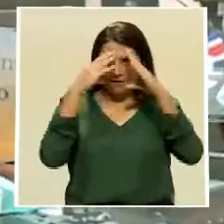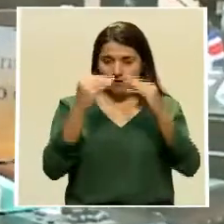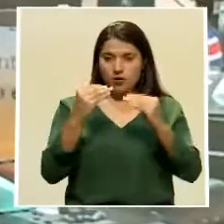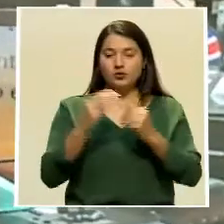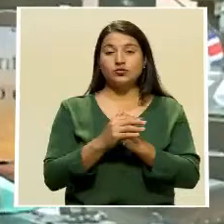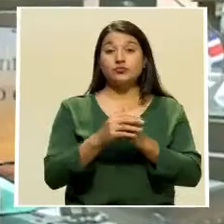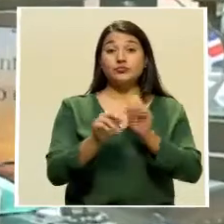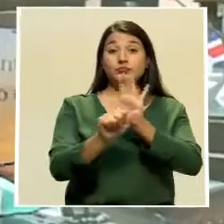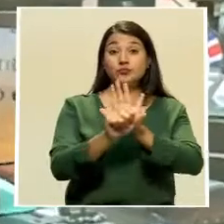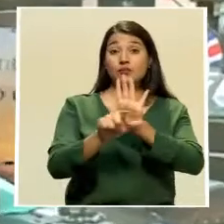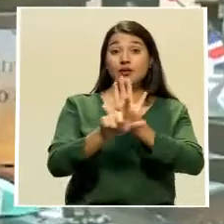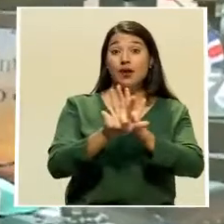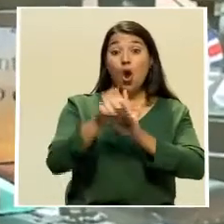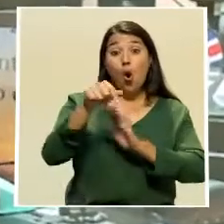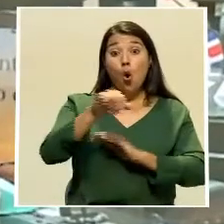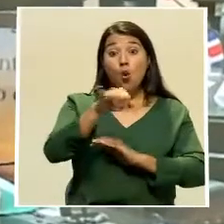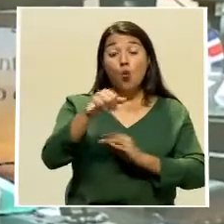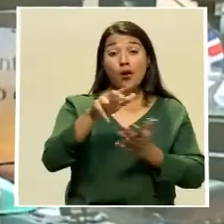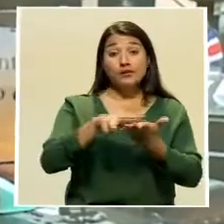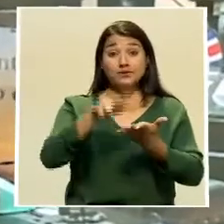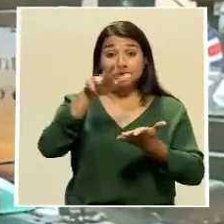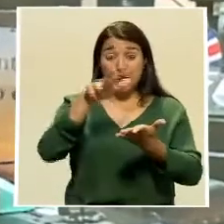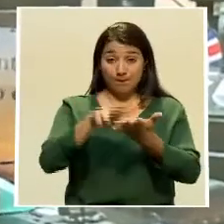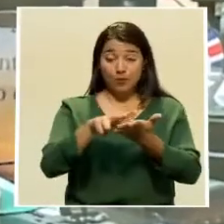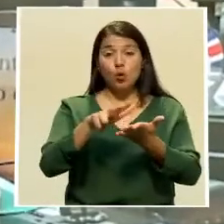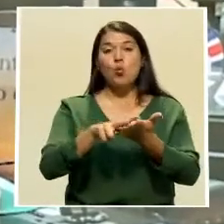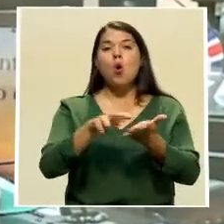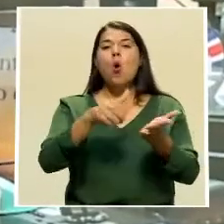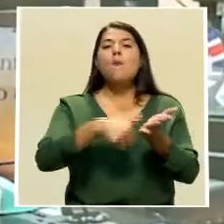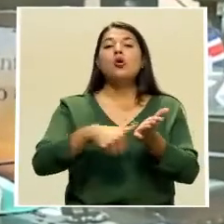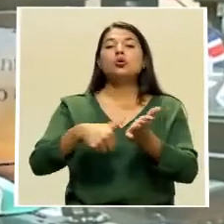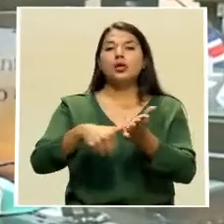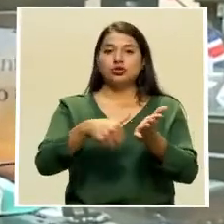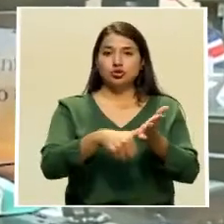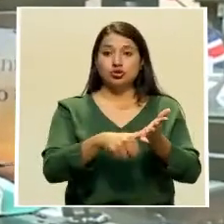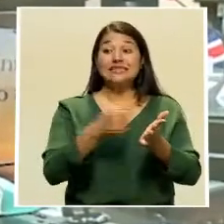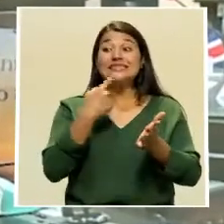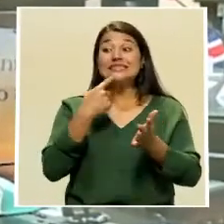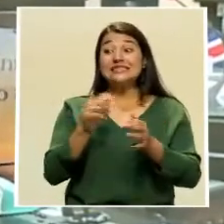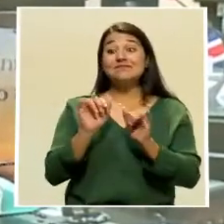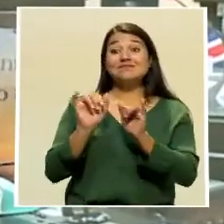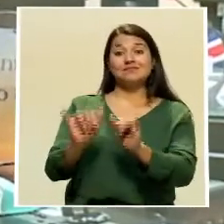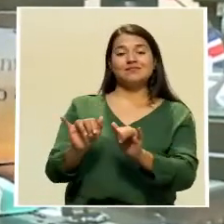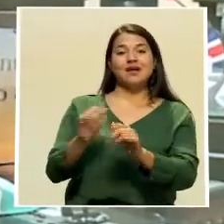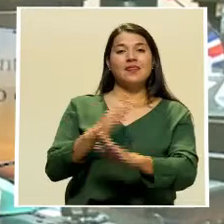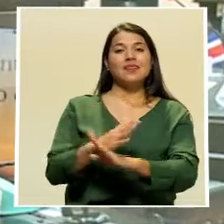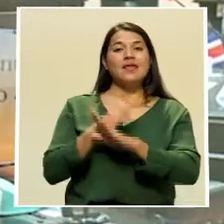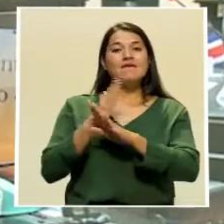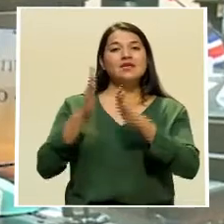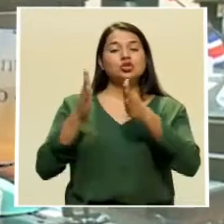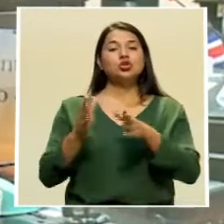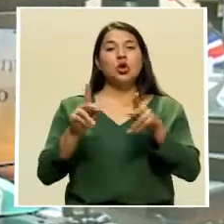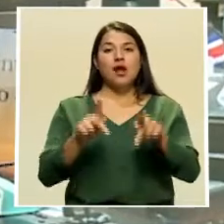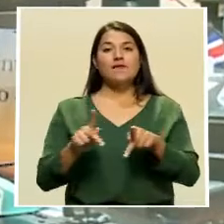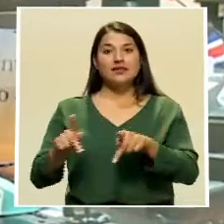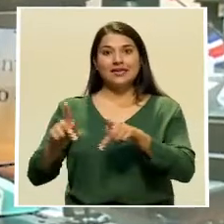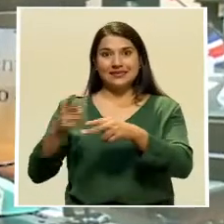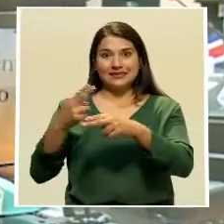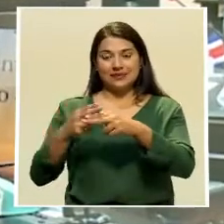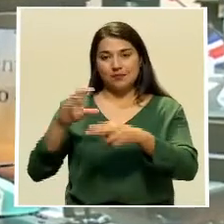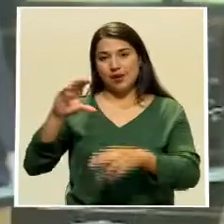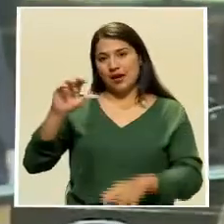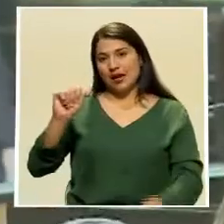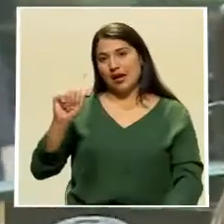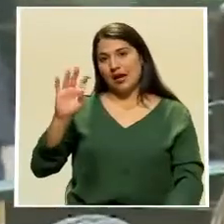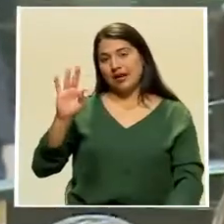plenario legislativo aprobó este jueves un informe de mayoría que planteaba mantener en el cargo a la defensora de los habitantes, Catalina Crespo.